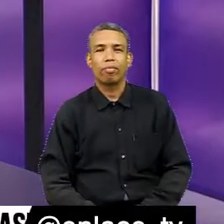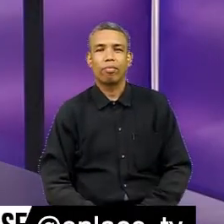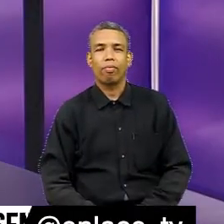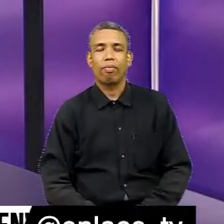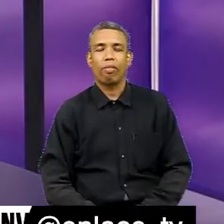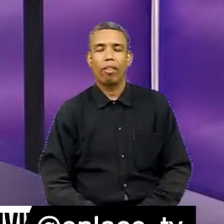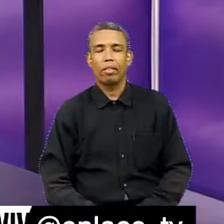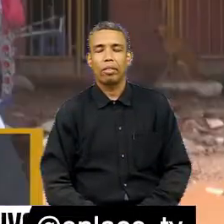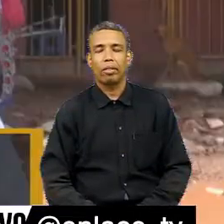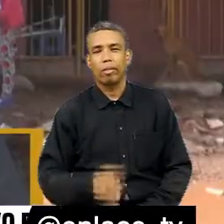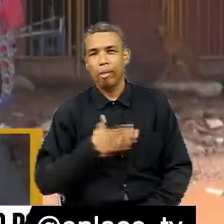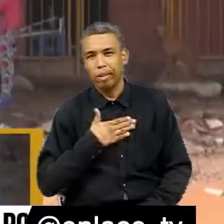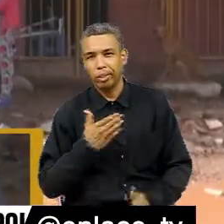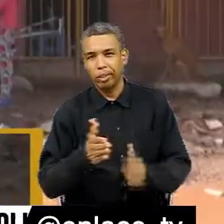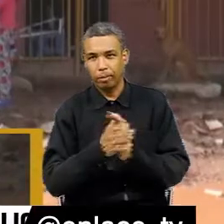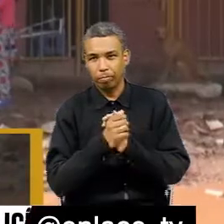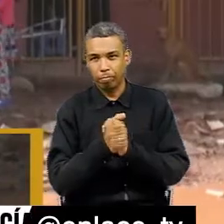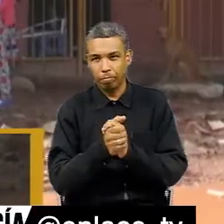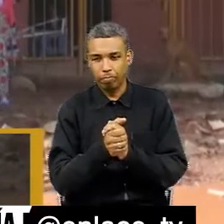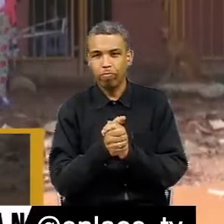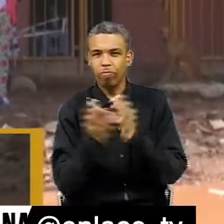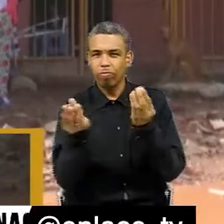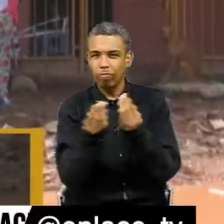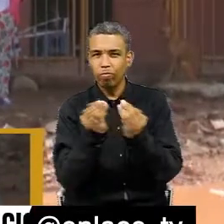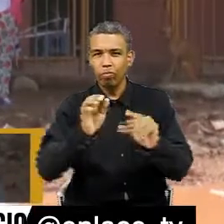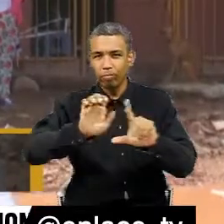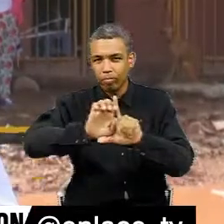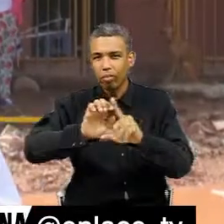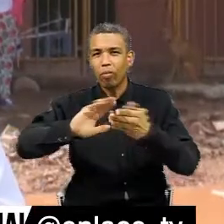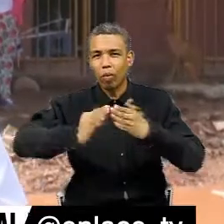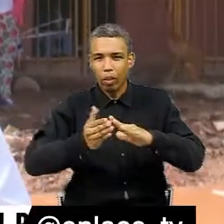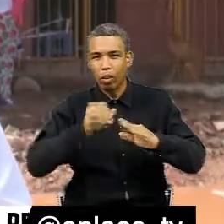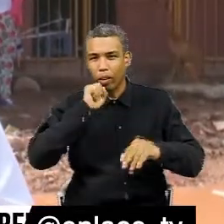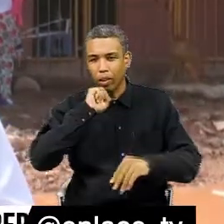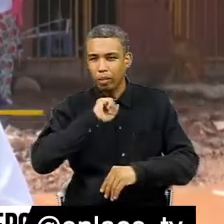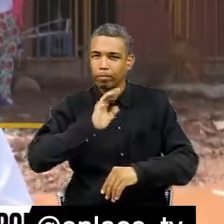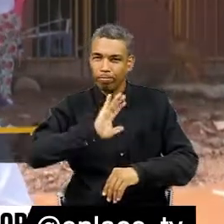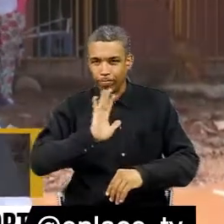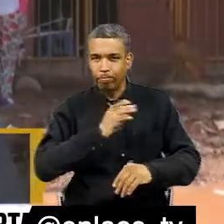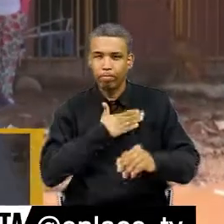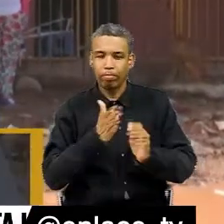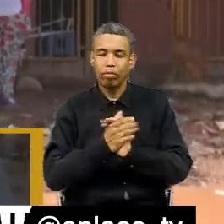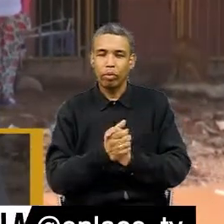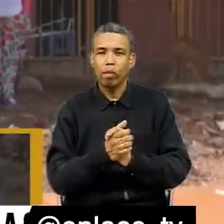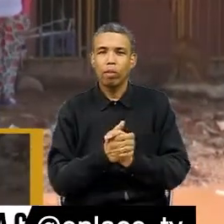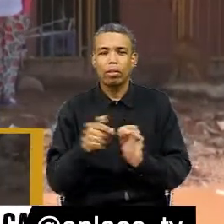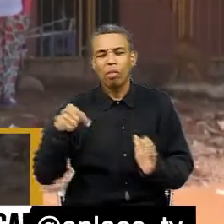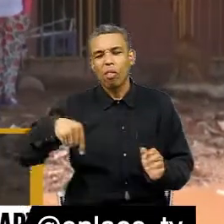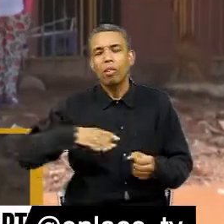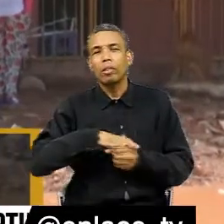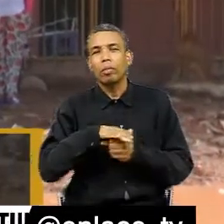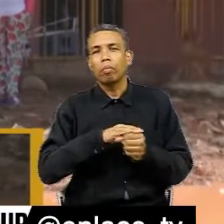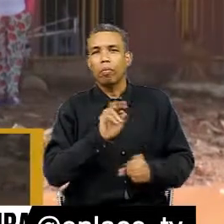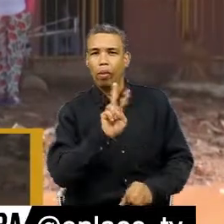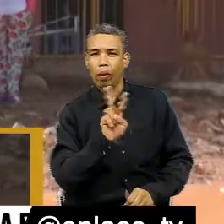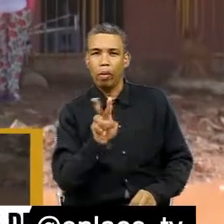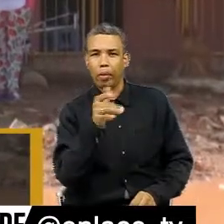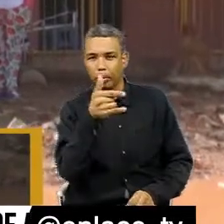Un atento saludo a mis compañeros en estudios y a toda nuestra amable teleaudiencia de Enlace Noticias. Nos encontramos en el barrio 22 de marzo, donde la